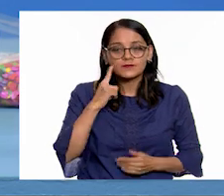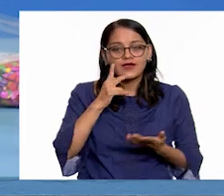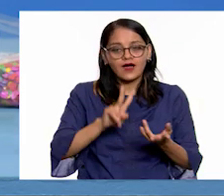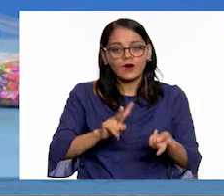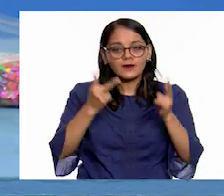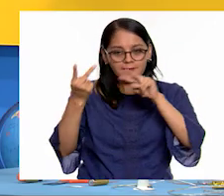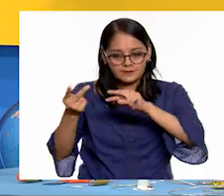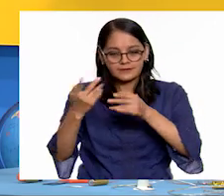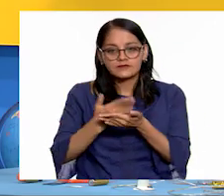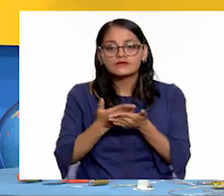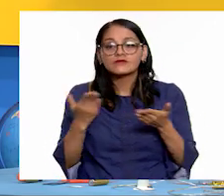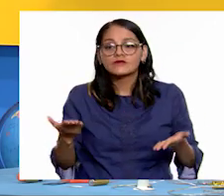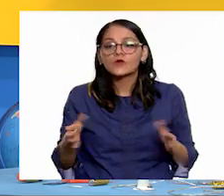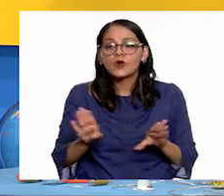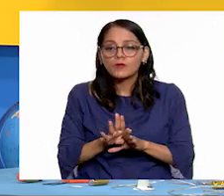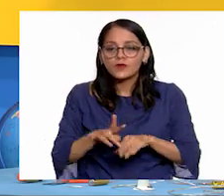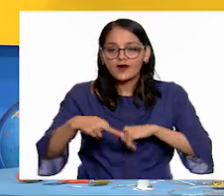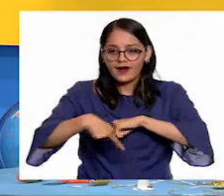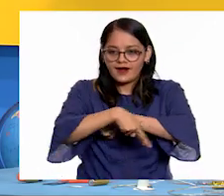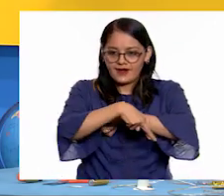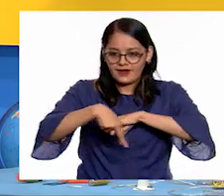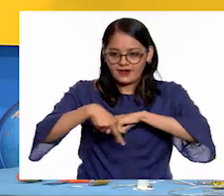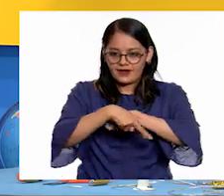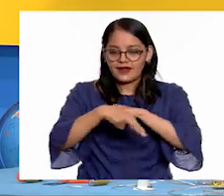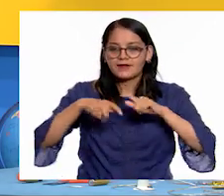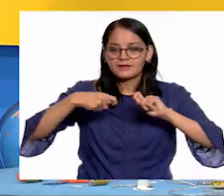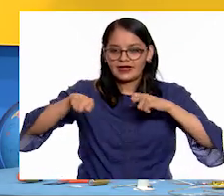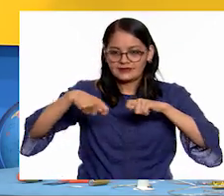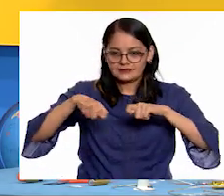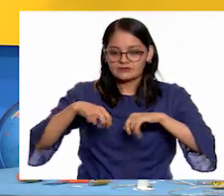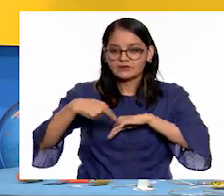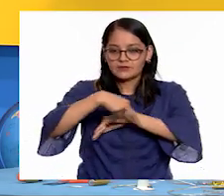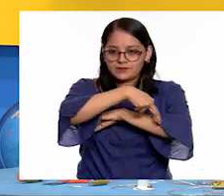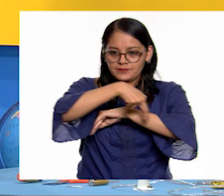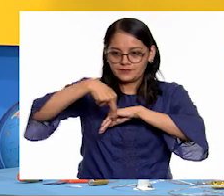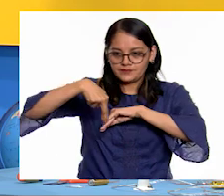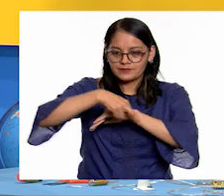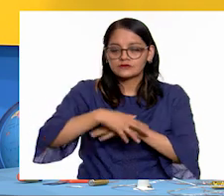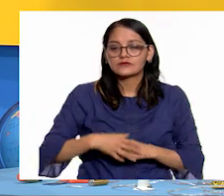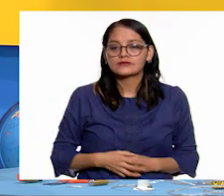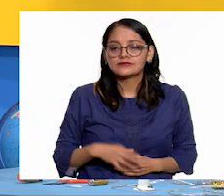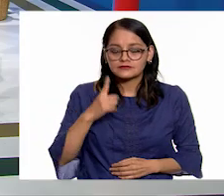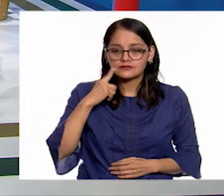lo mismo, pero con la regla. A ver, muy bien, maestra. Entonces